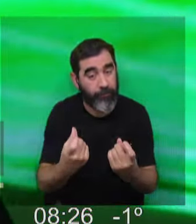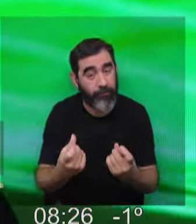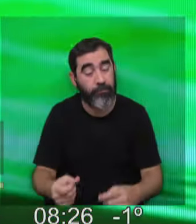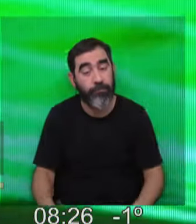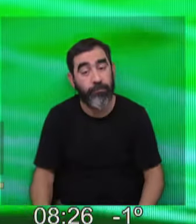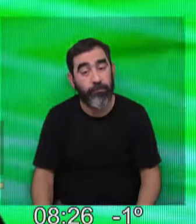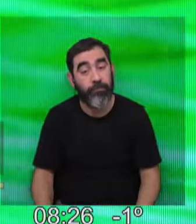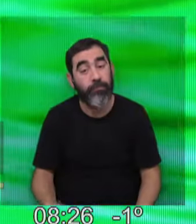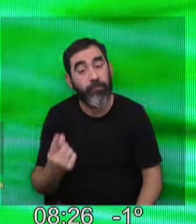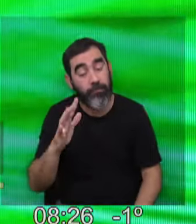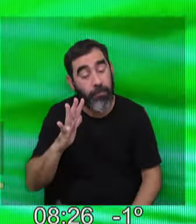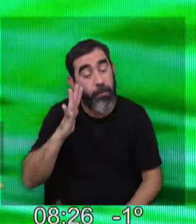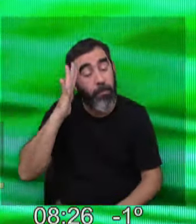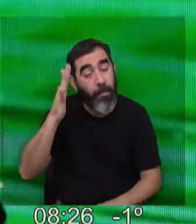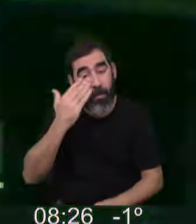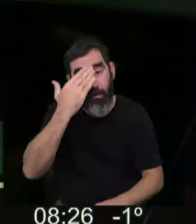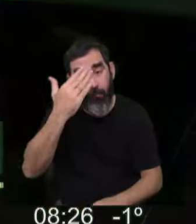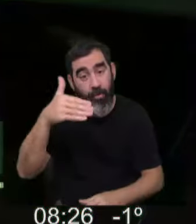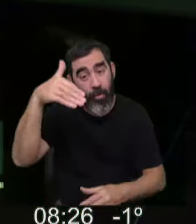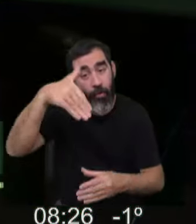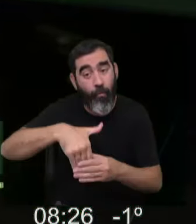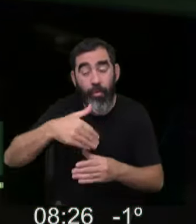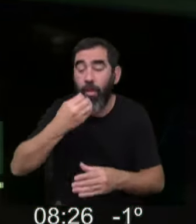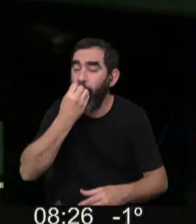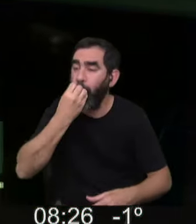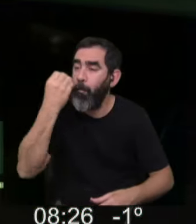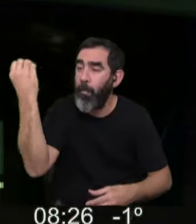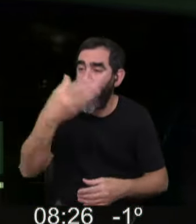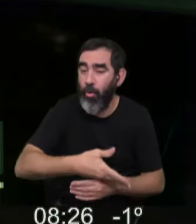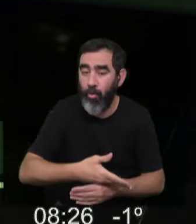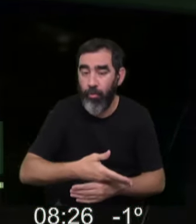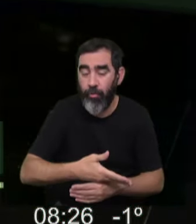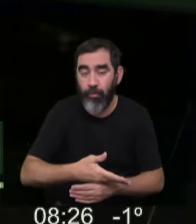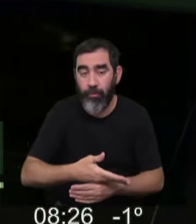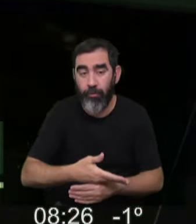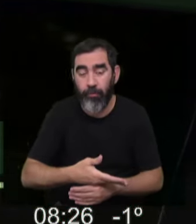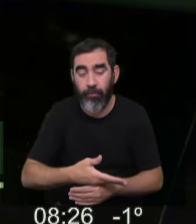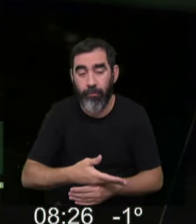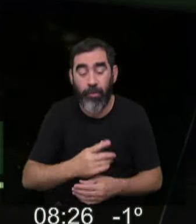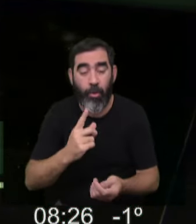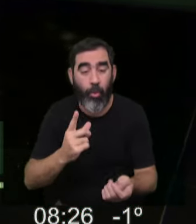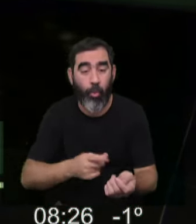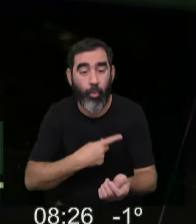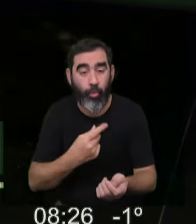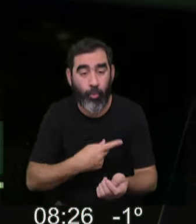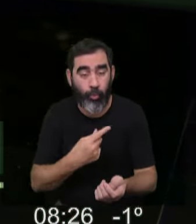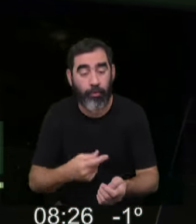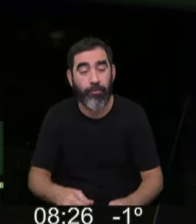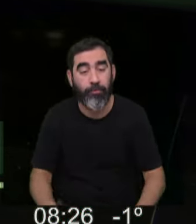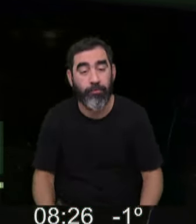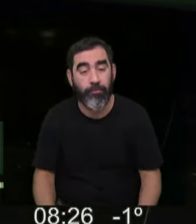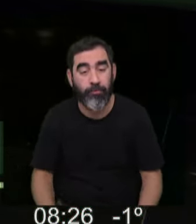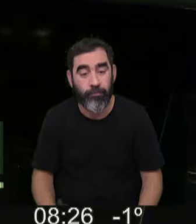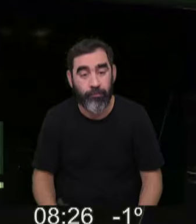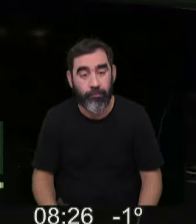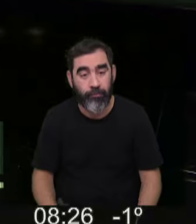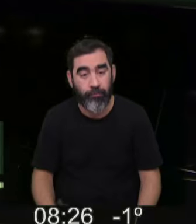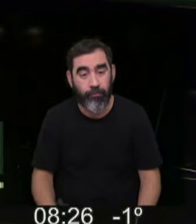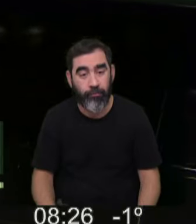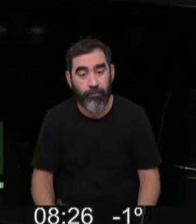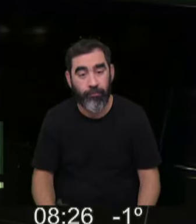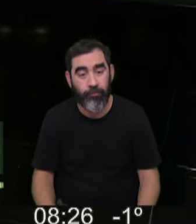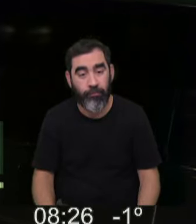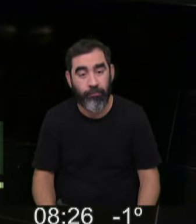hacía pensar que el Frente iba a votar mejor que lo que votaba habitualmente en elecciones en que había bastante